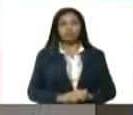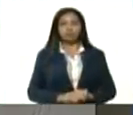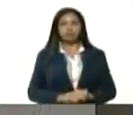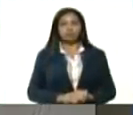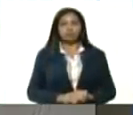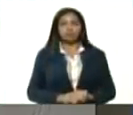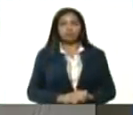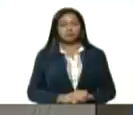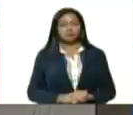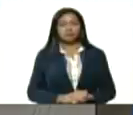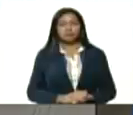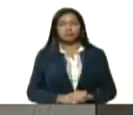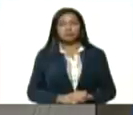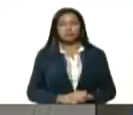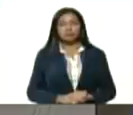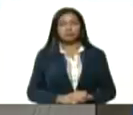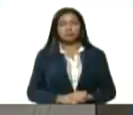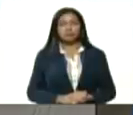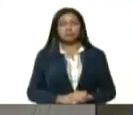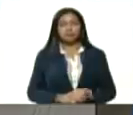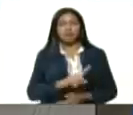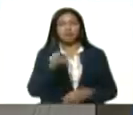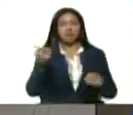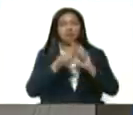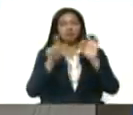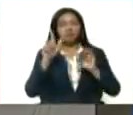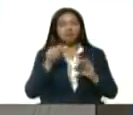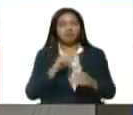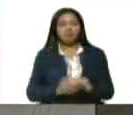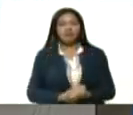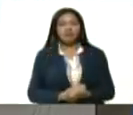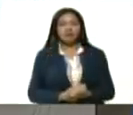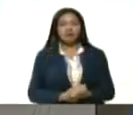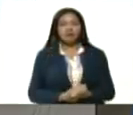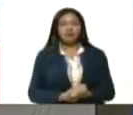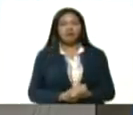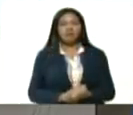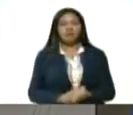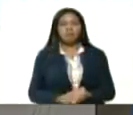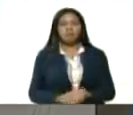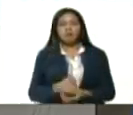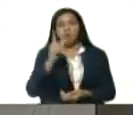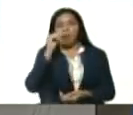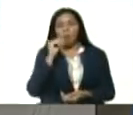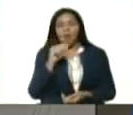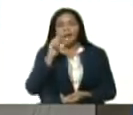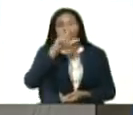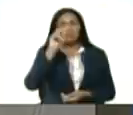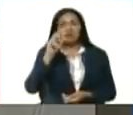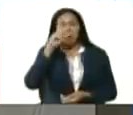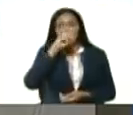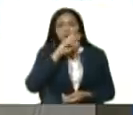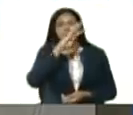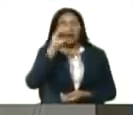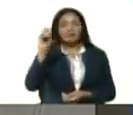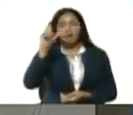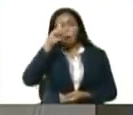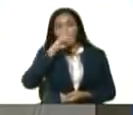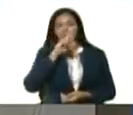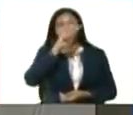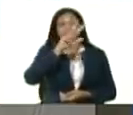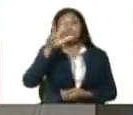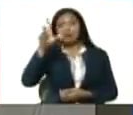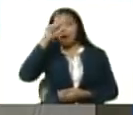Esos son, entre los trabajadores están personas de tres masculinos de 30 años de edad, de 48 años de edad, de 23 años de